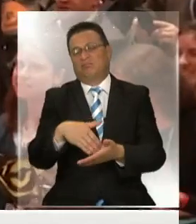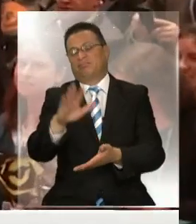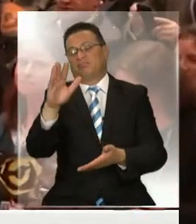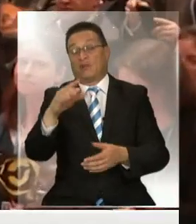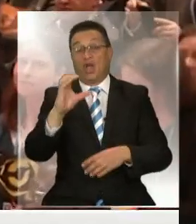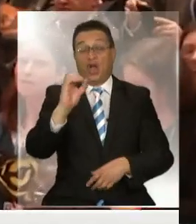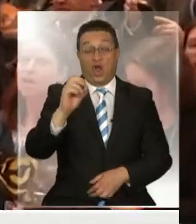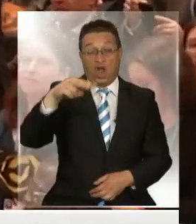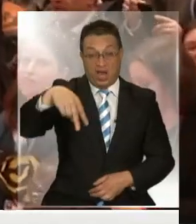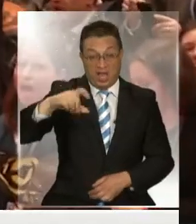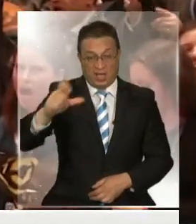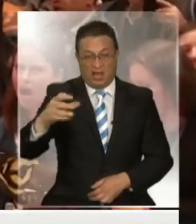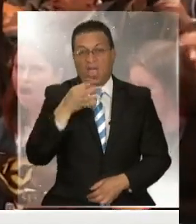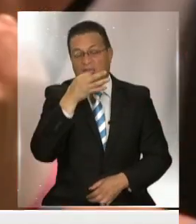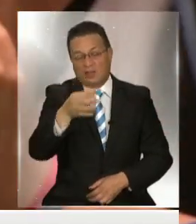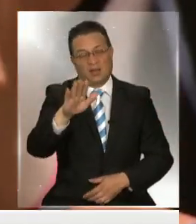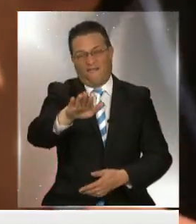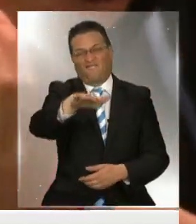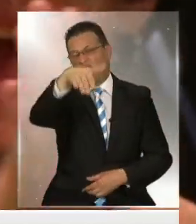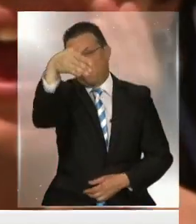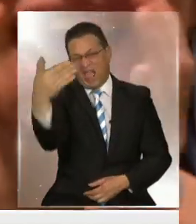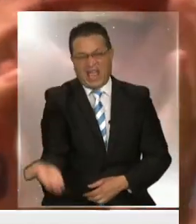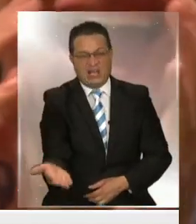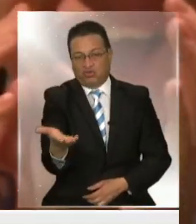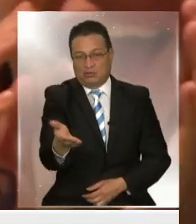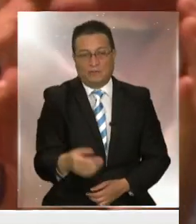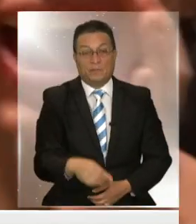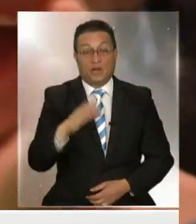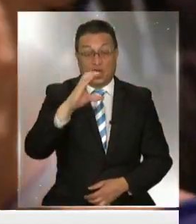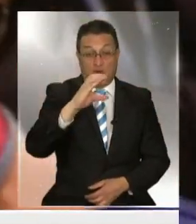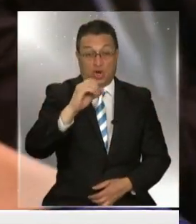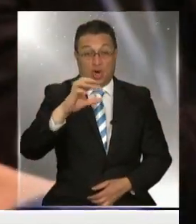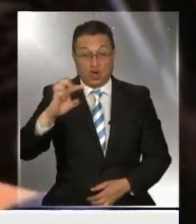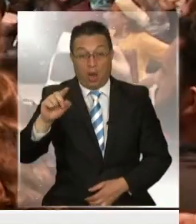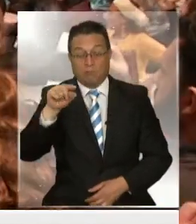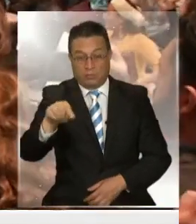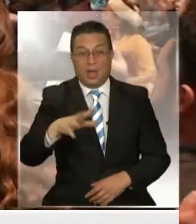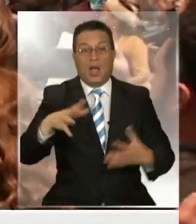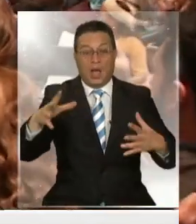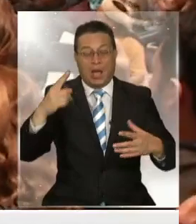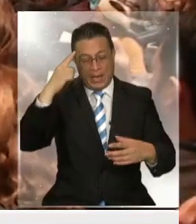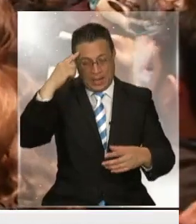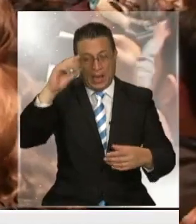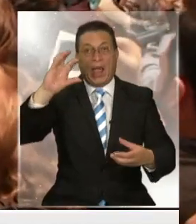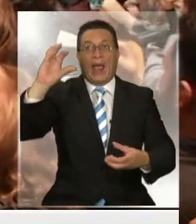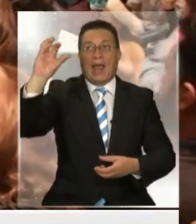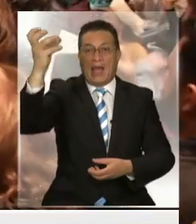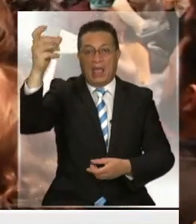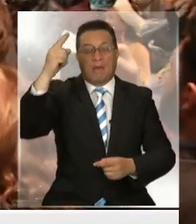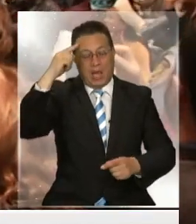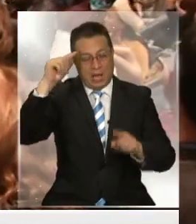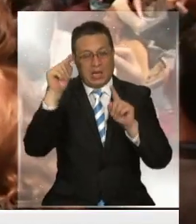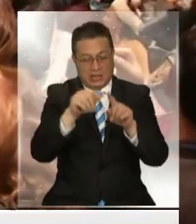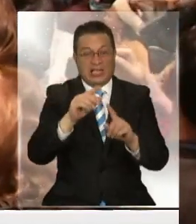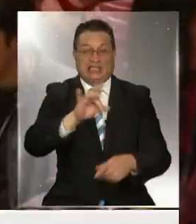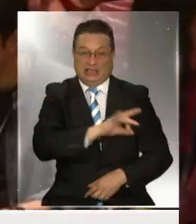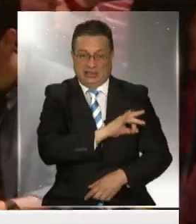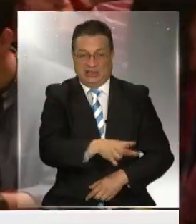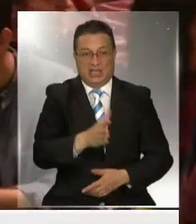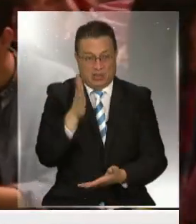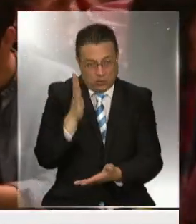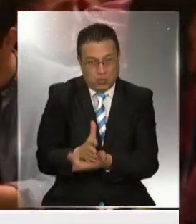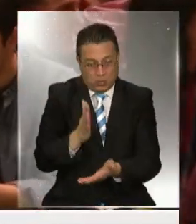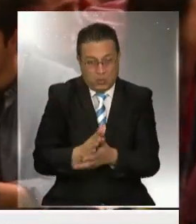hablaron de un rotundo fracaso esta cop debía ser la cob de la ambición climática y ese era el mandato que tenía chile en ese mandato